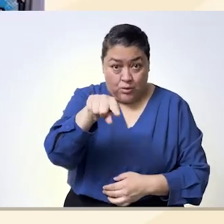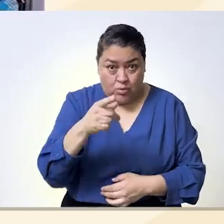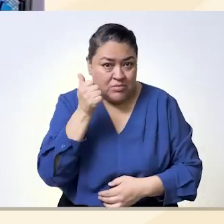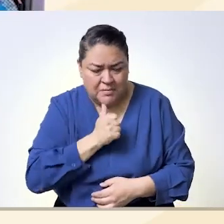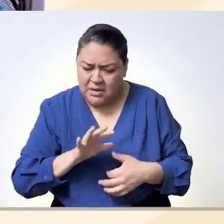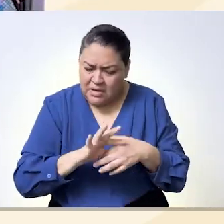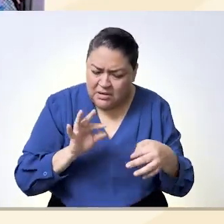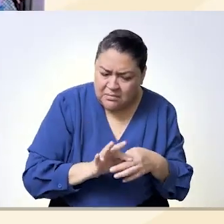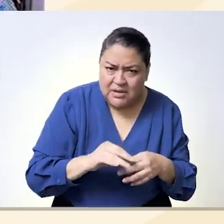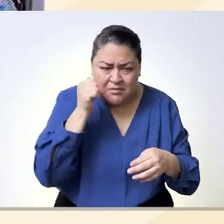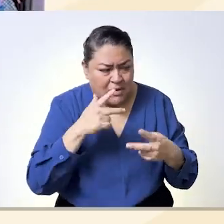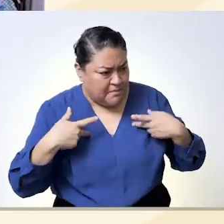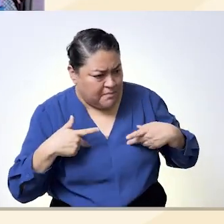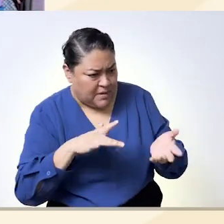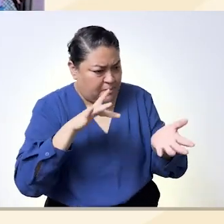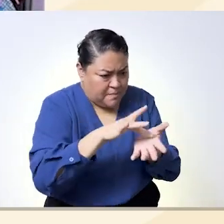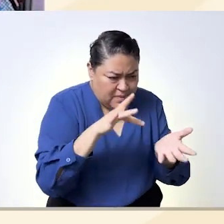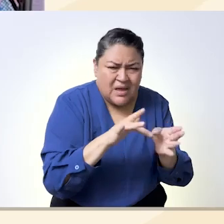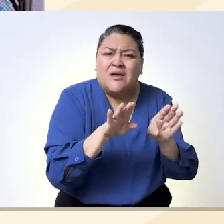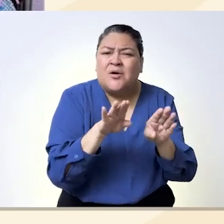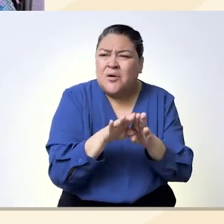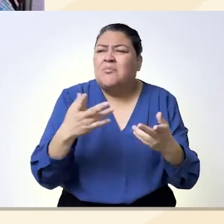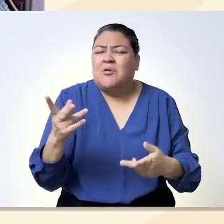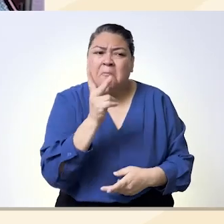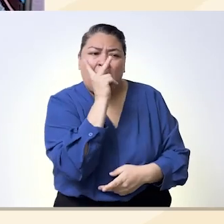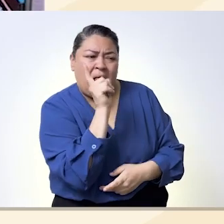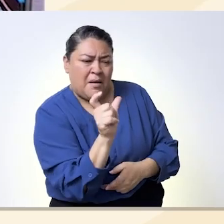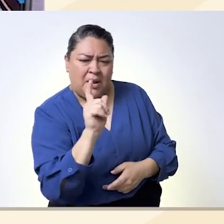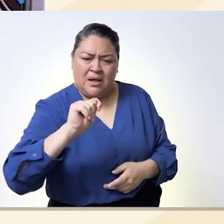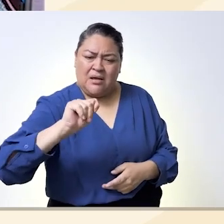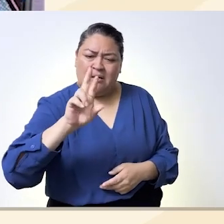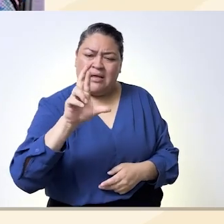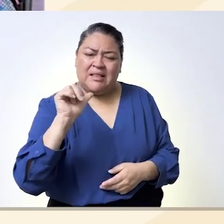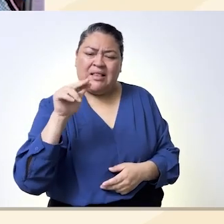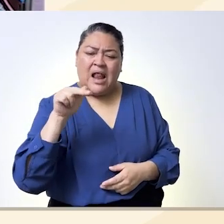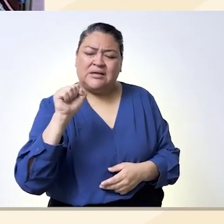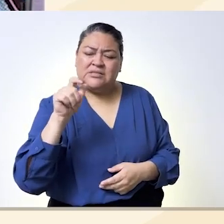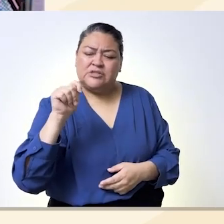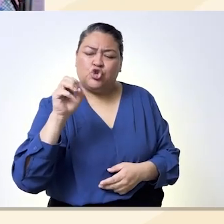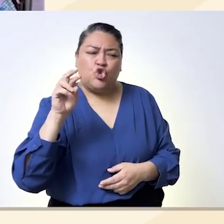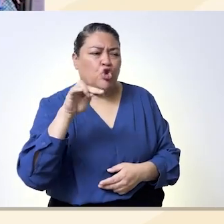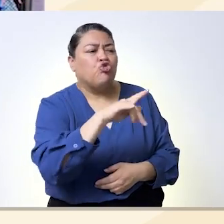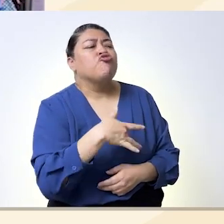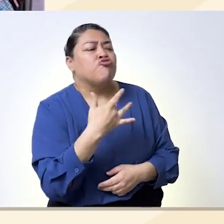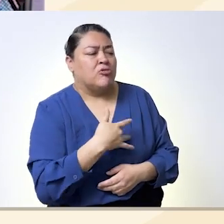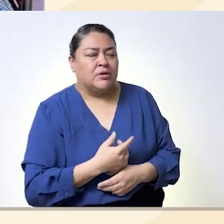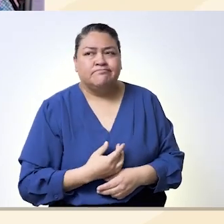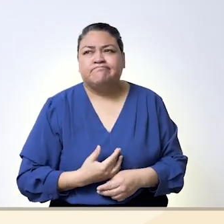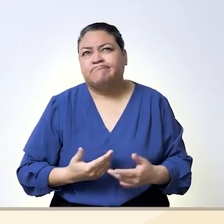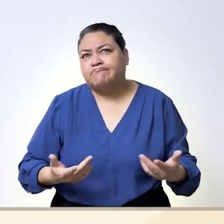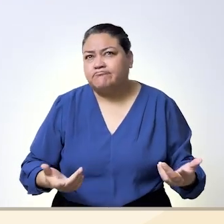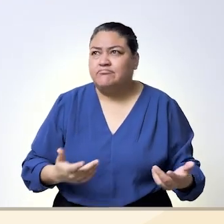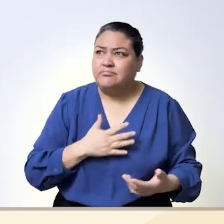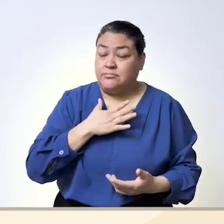caso, tú mucho de tu trabajo que haces cotidianamente es acompañar. ¿Cómo luchas contra esta palabra trastorno en el día a día? Pues,